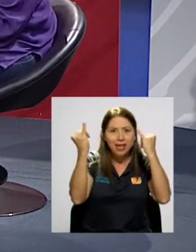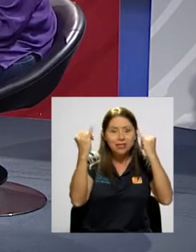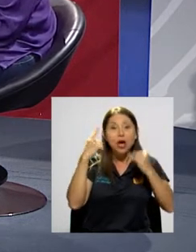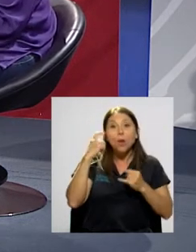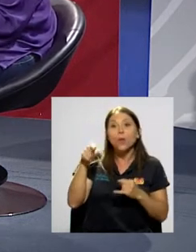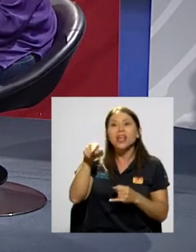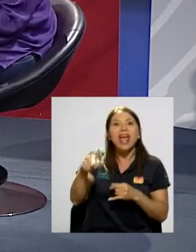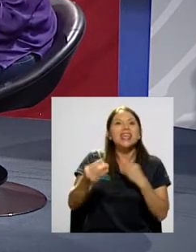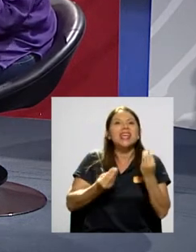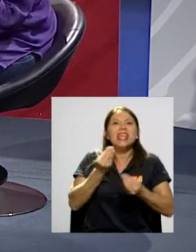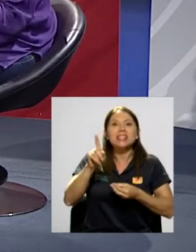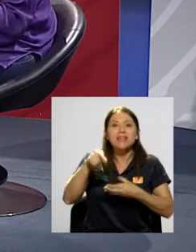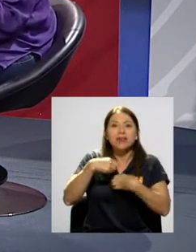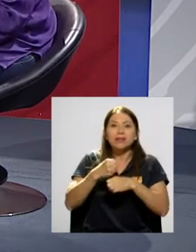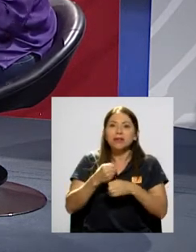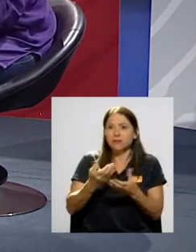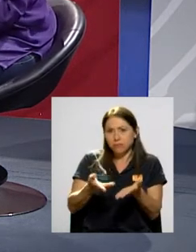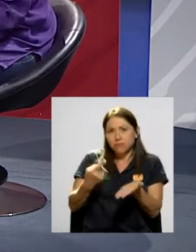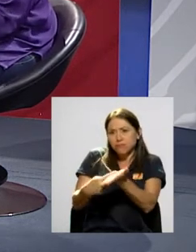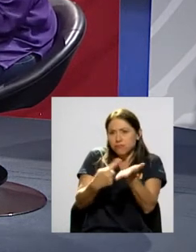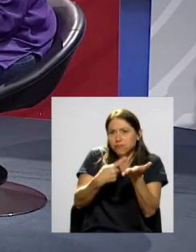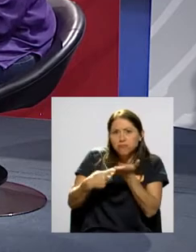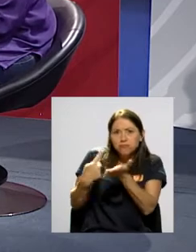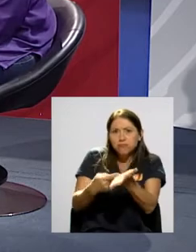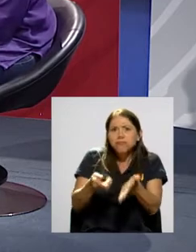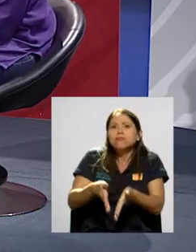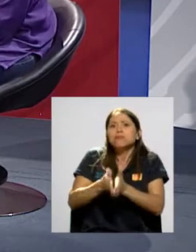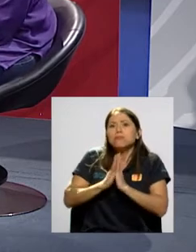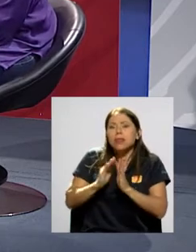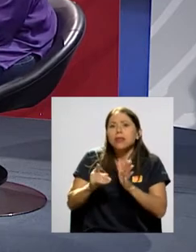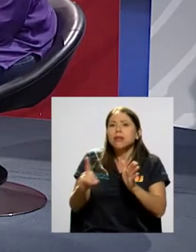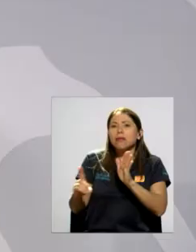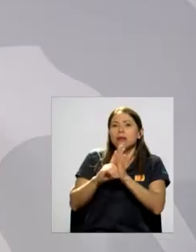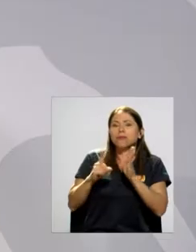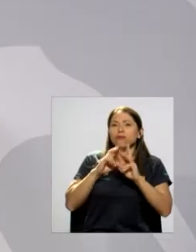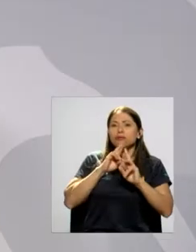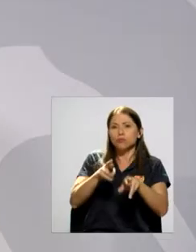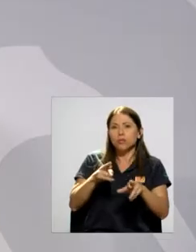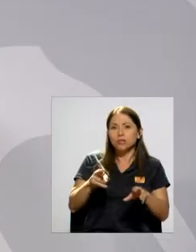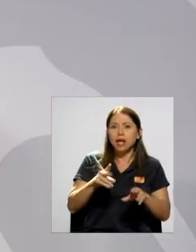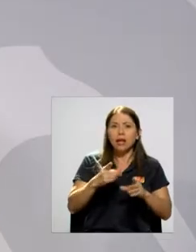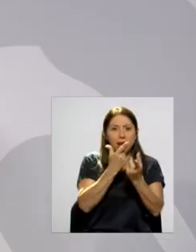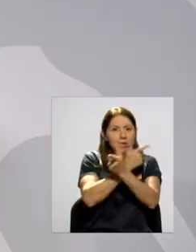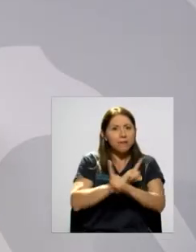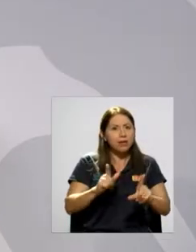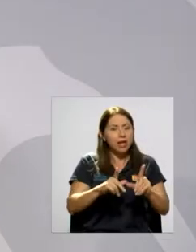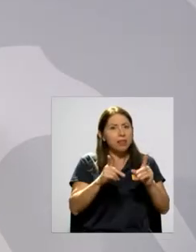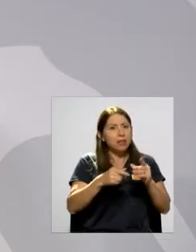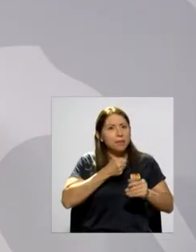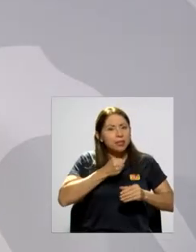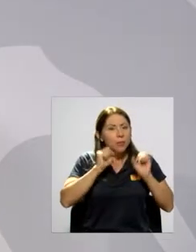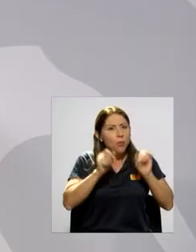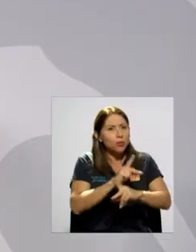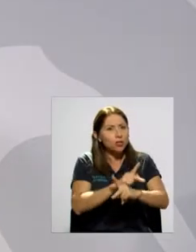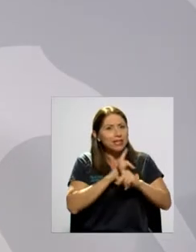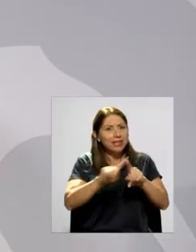de respuesta. Es decir, la libertad de expresión tiene muchos mecanismos por medio de los cuales se puede proteger. Estamos en Canal 15 UCR haciendo un